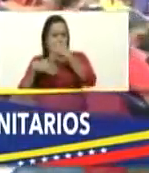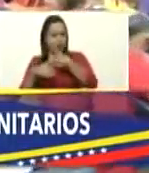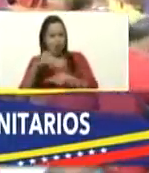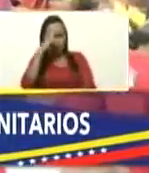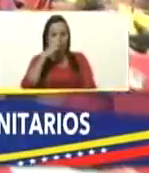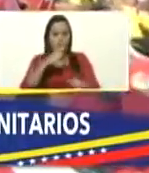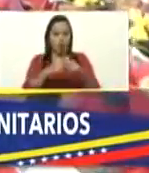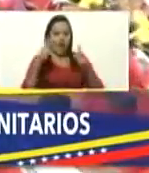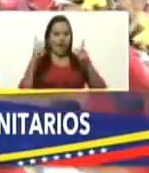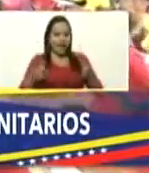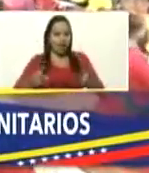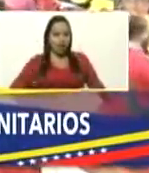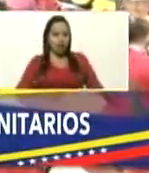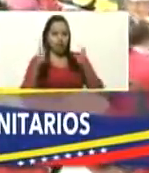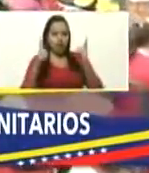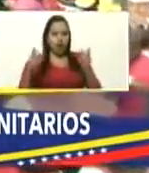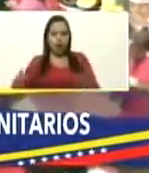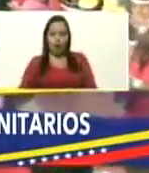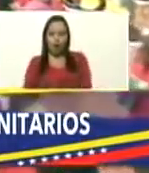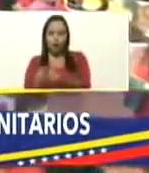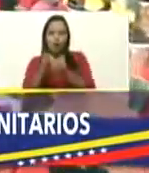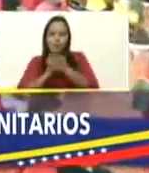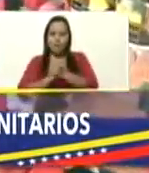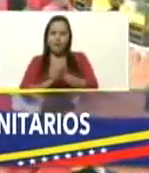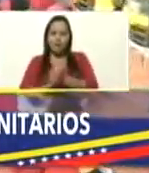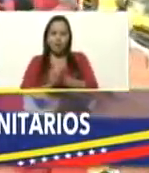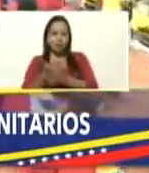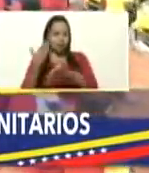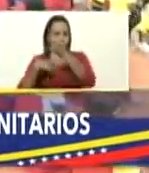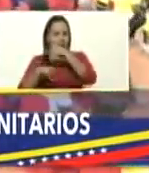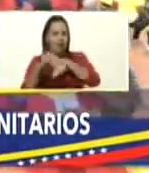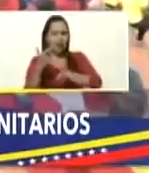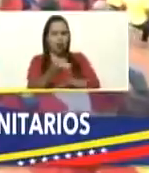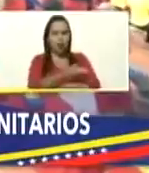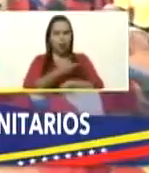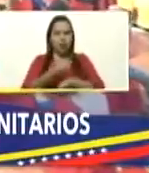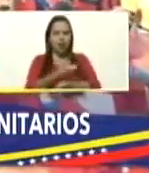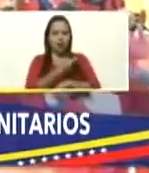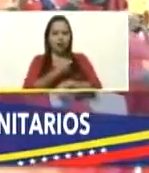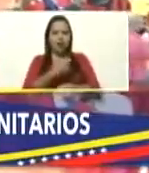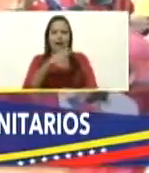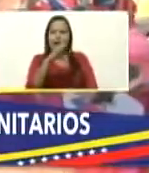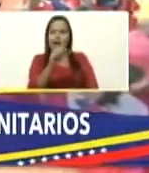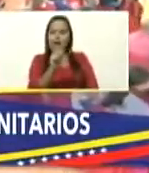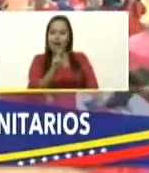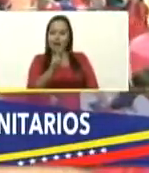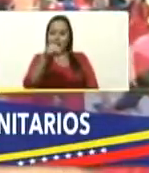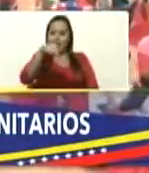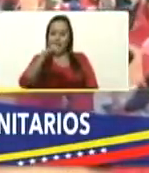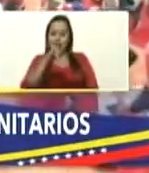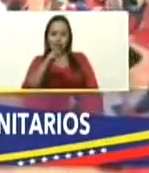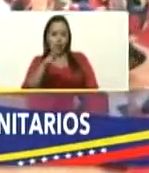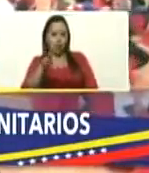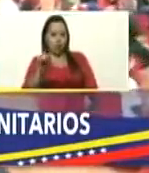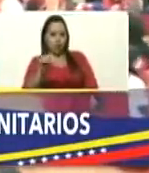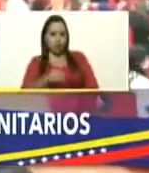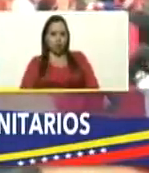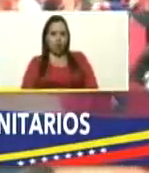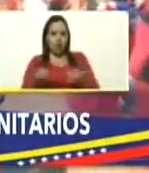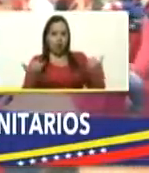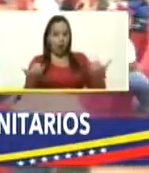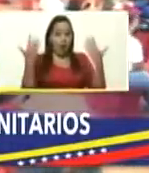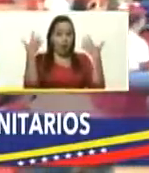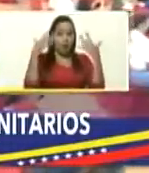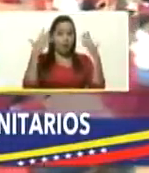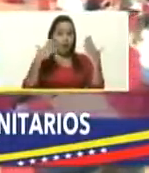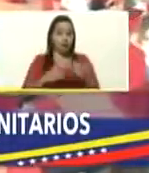inaugurar junto a nuestro querido general en jefe García Carneiro. Vamos a darle un